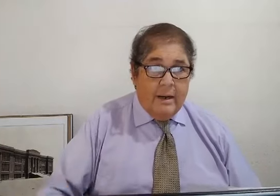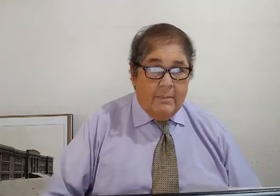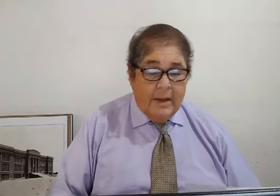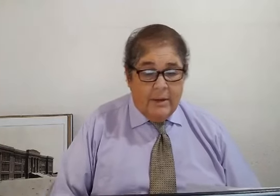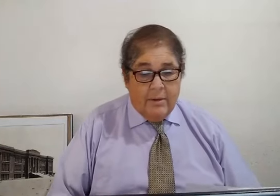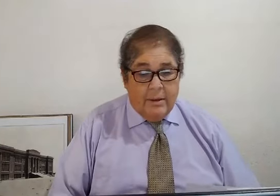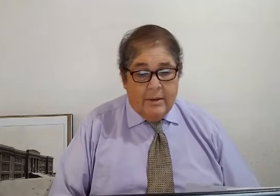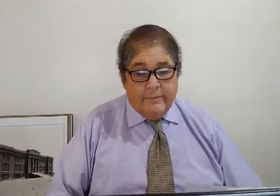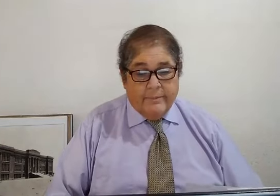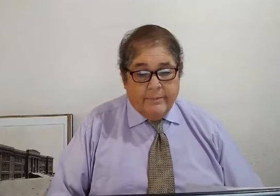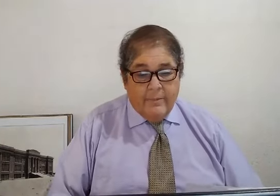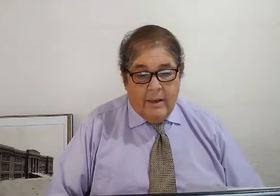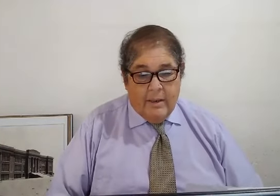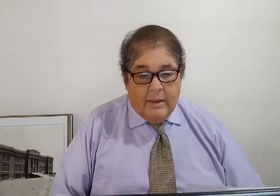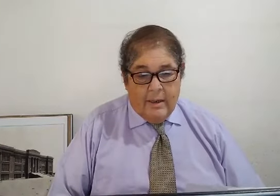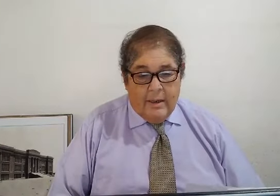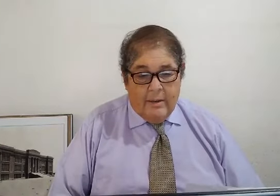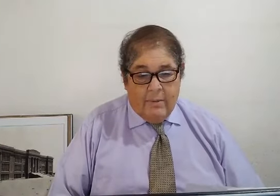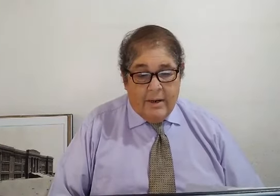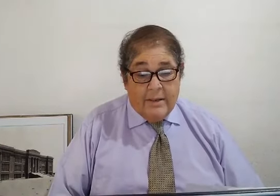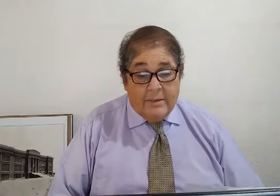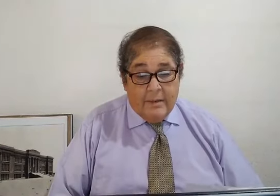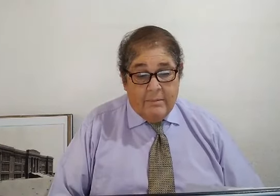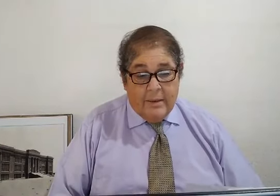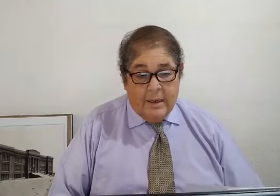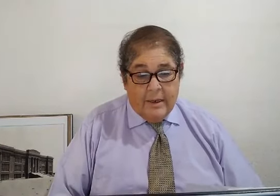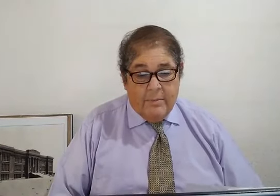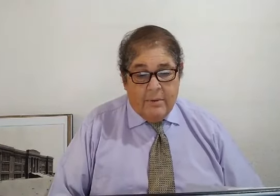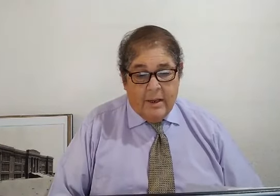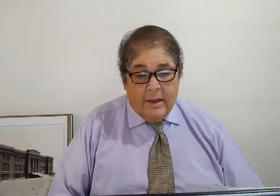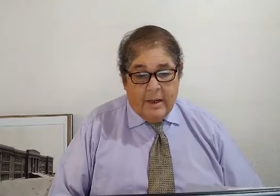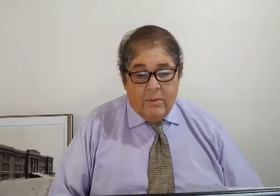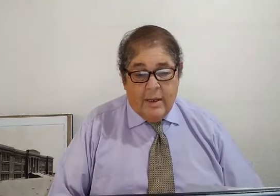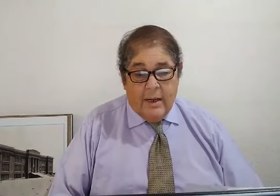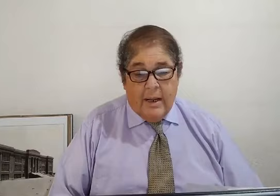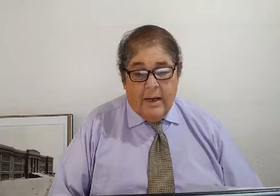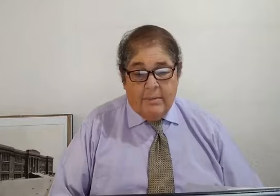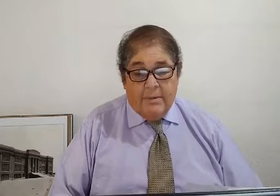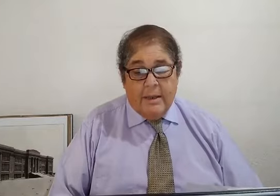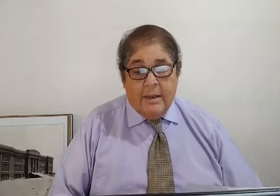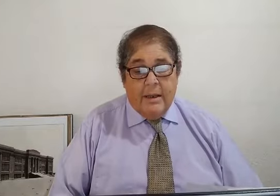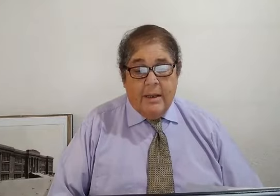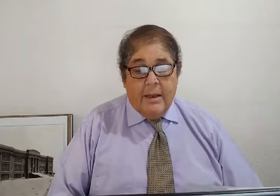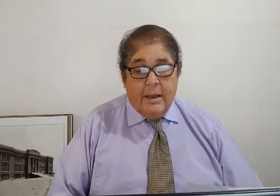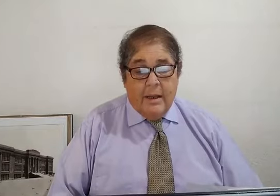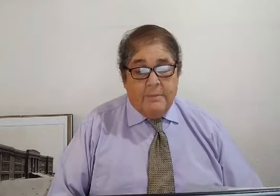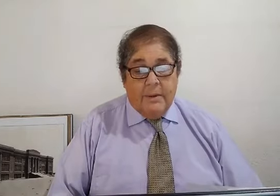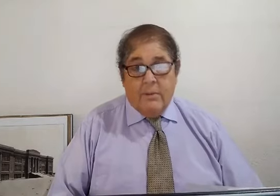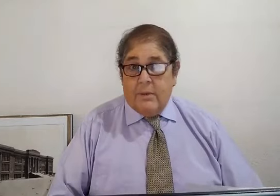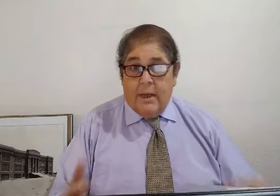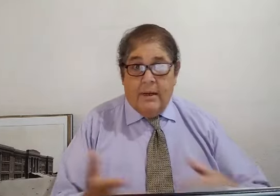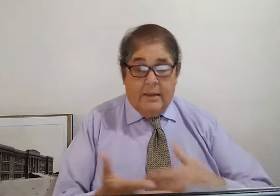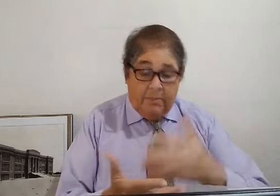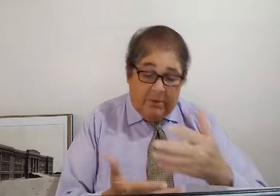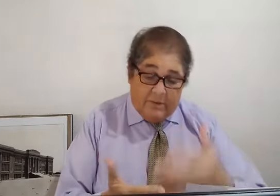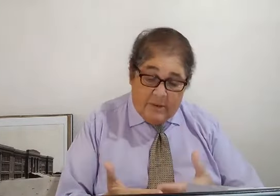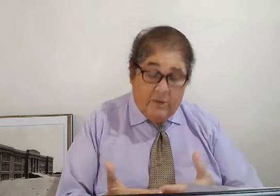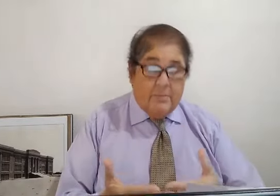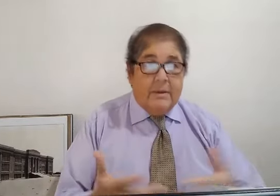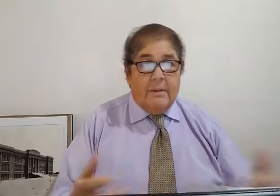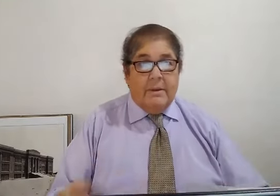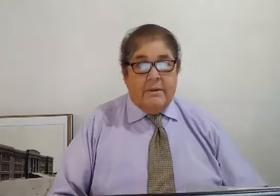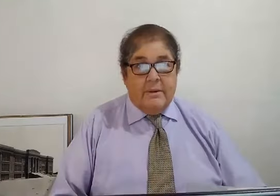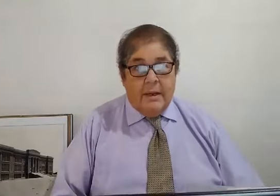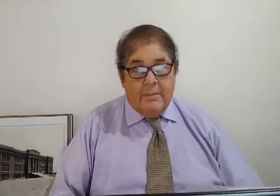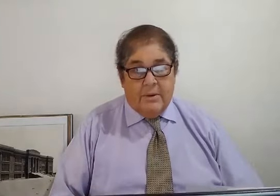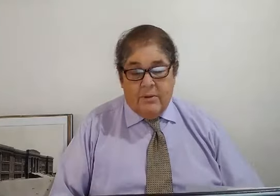el empleado del forense, del equipo que acuda a la vivienda, es preguntar el tipo de síntomas